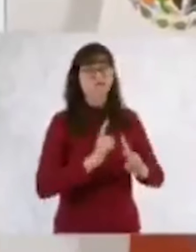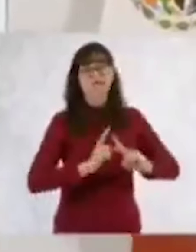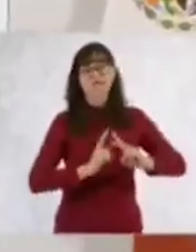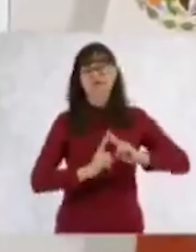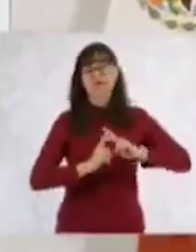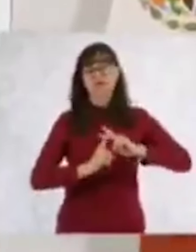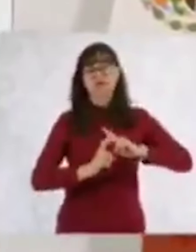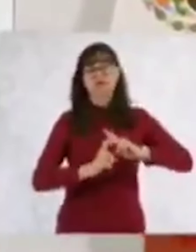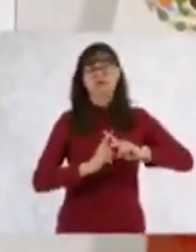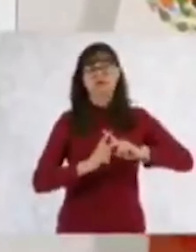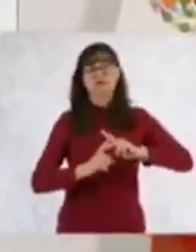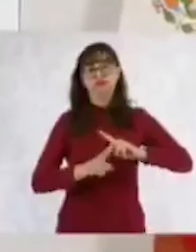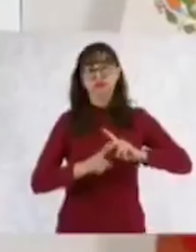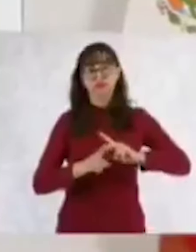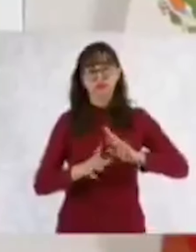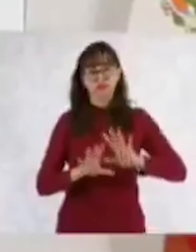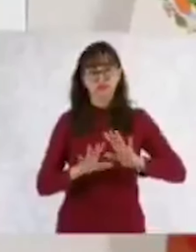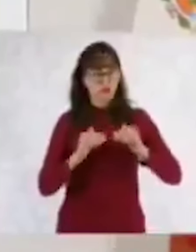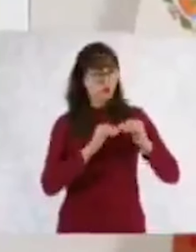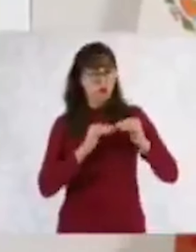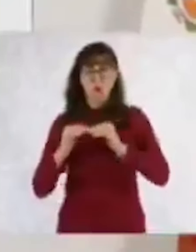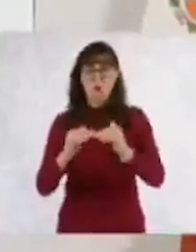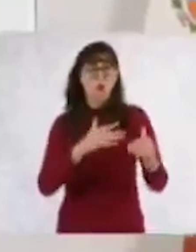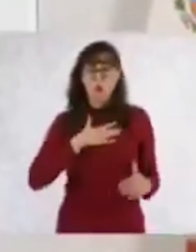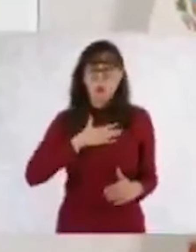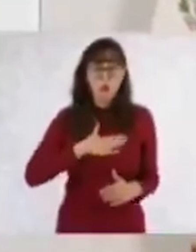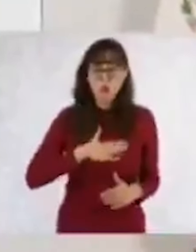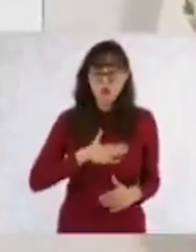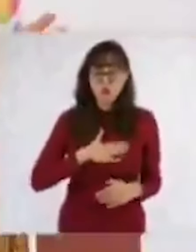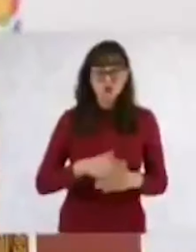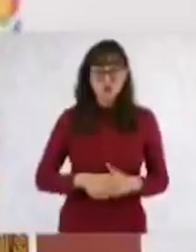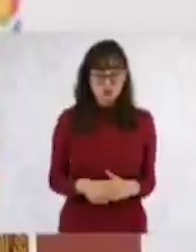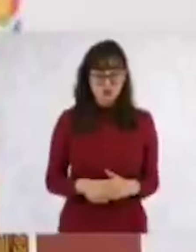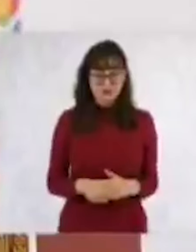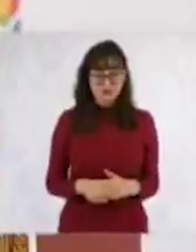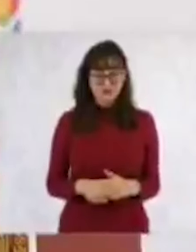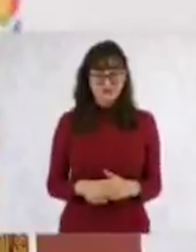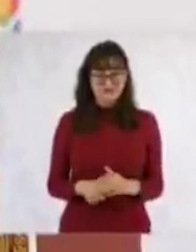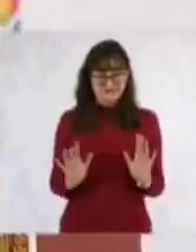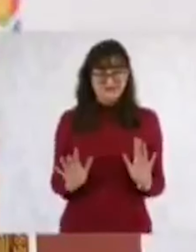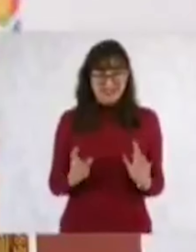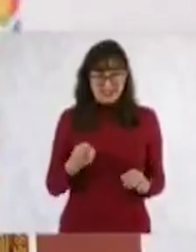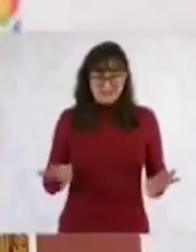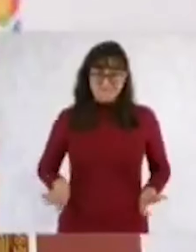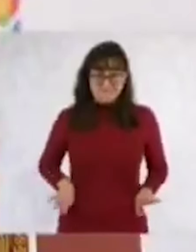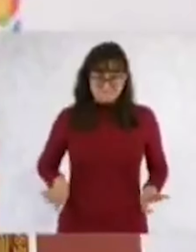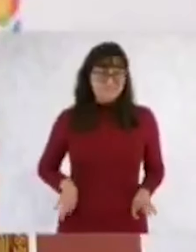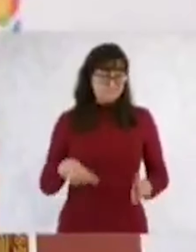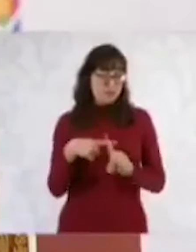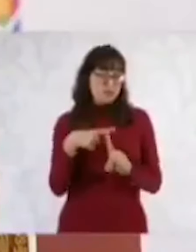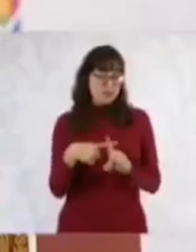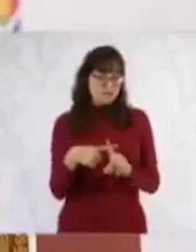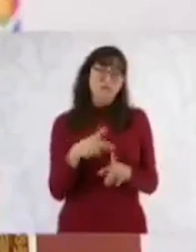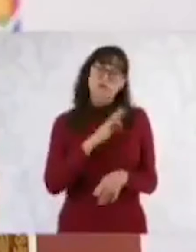esta idea que también estos grupos del PAN y demás manejaron cuando era yo jefa de